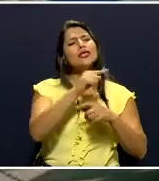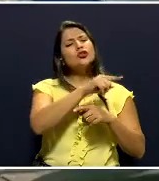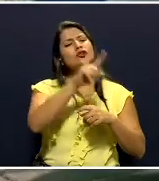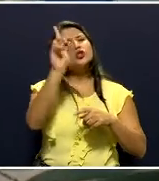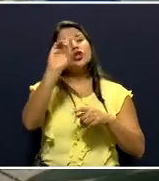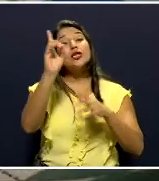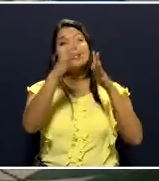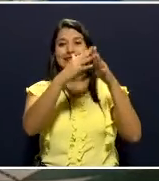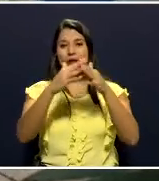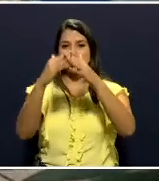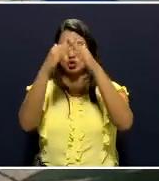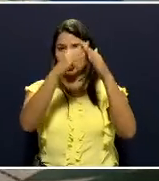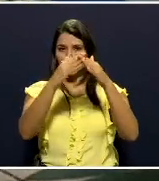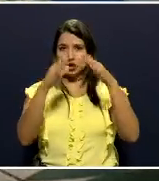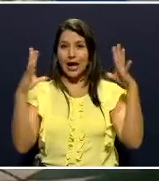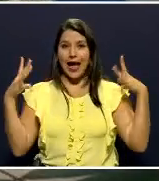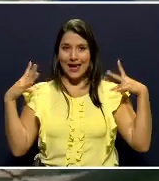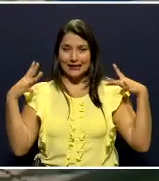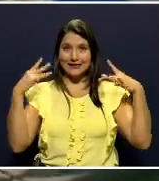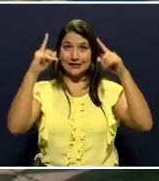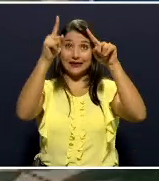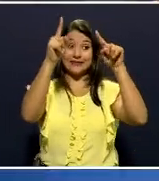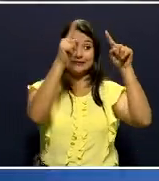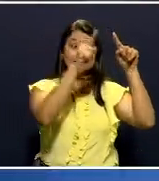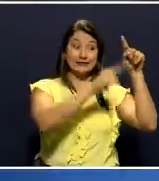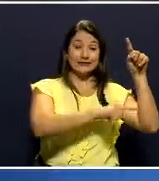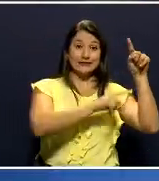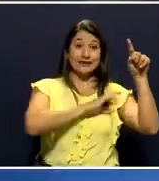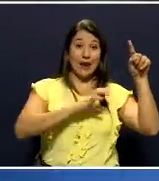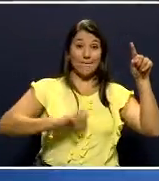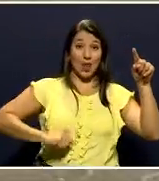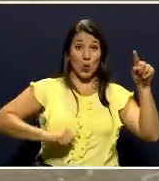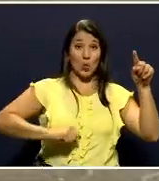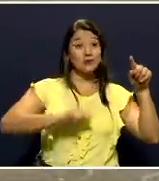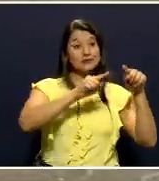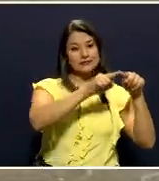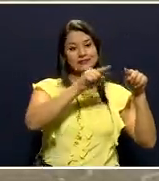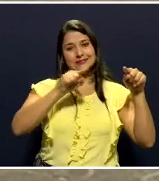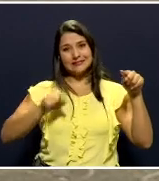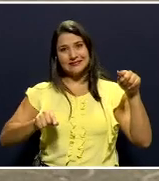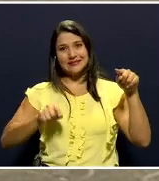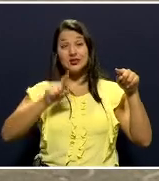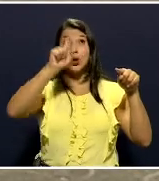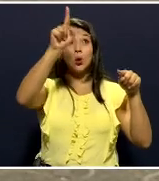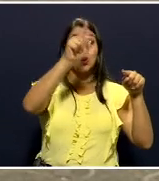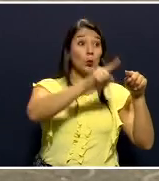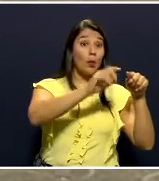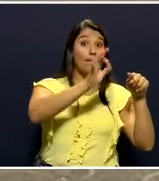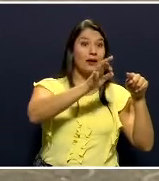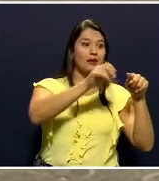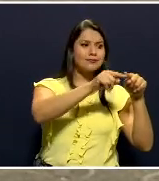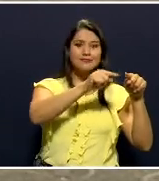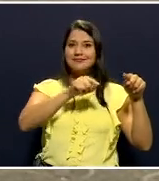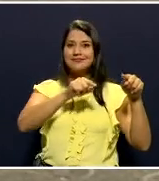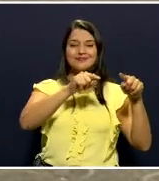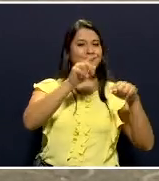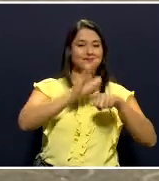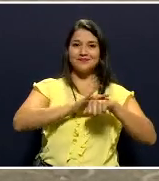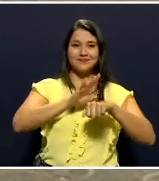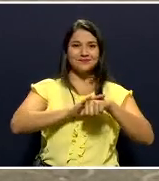Salvador, lugar en donde quedaron varados por el cierre de la terminal aérea, Oscar Arnulfo